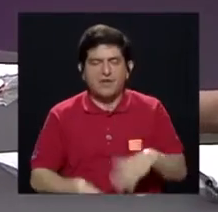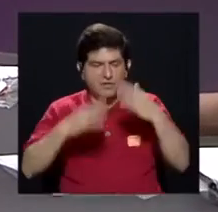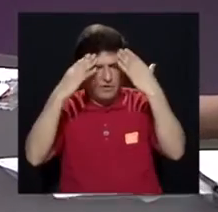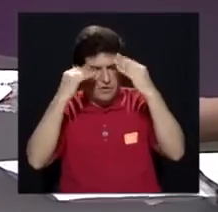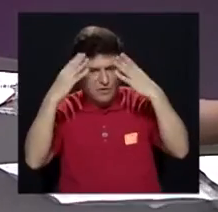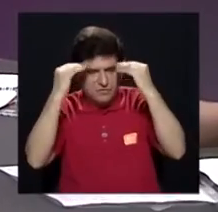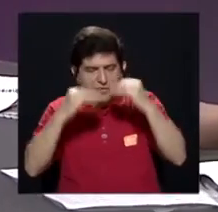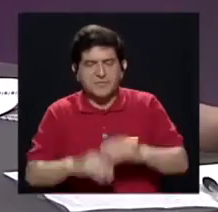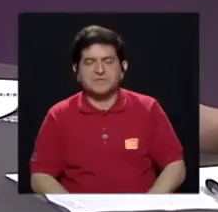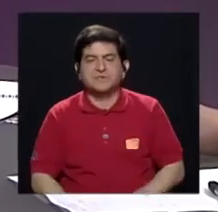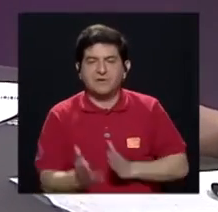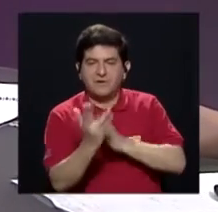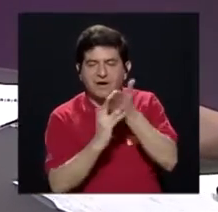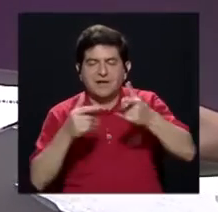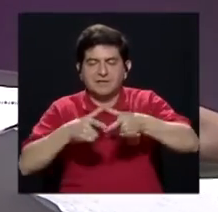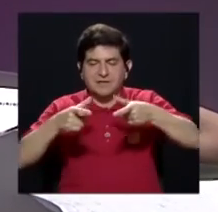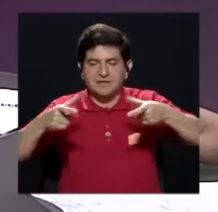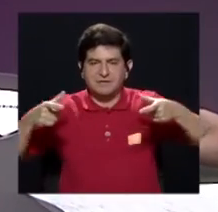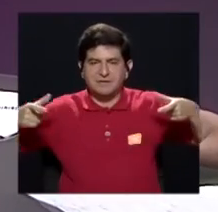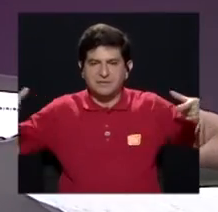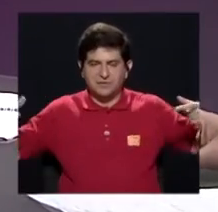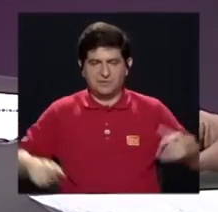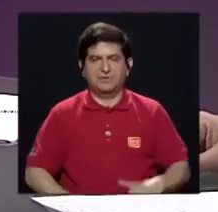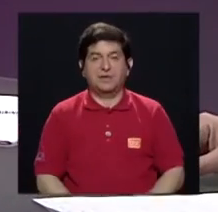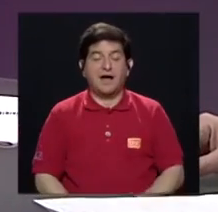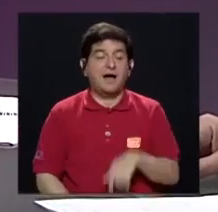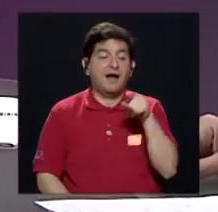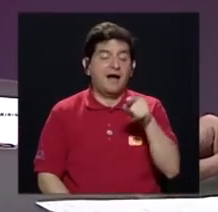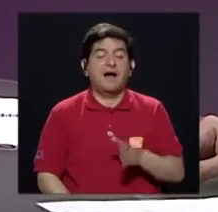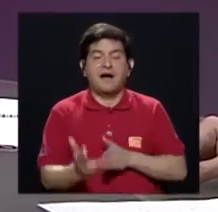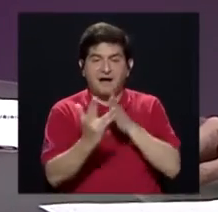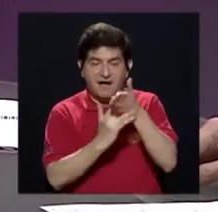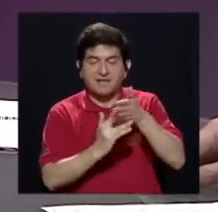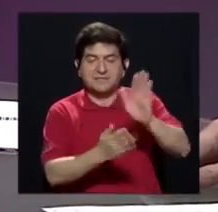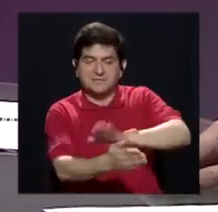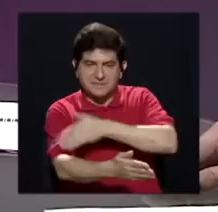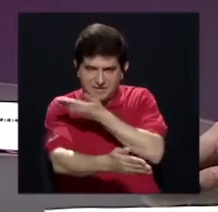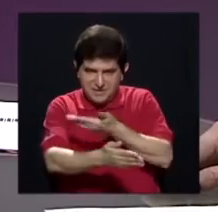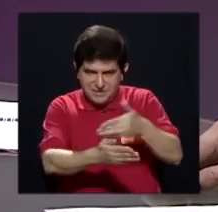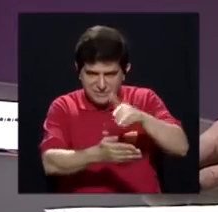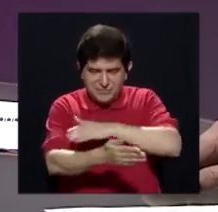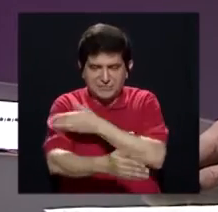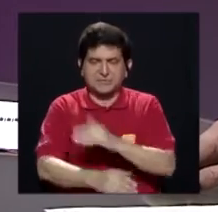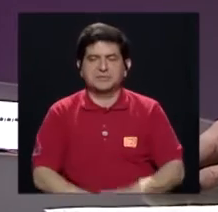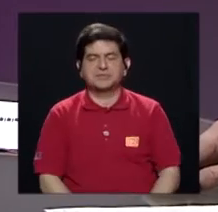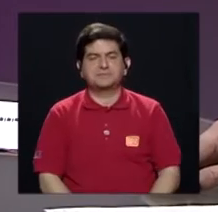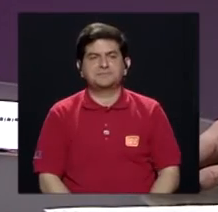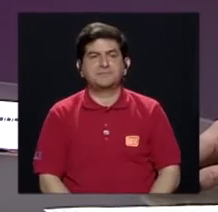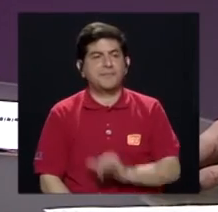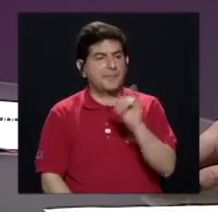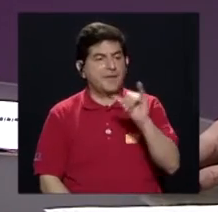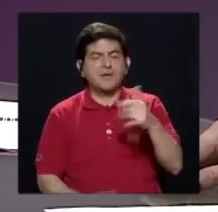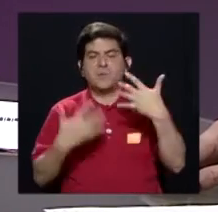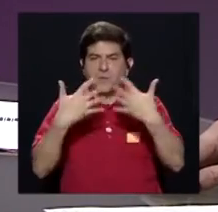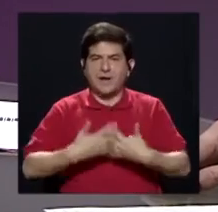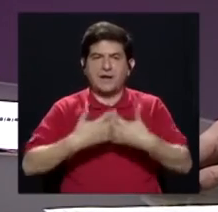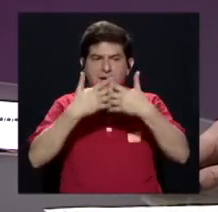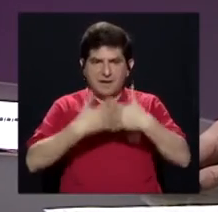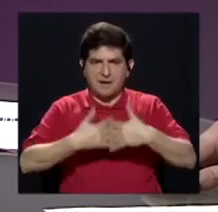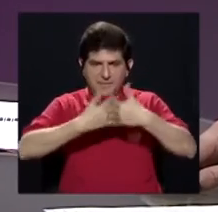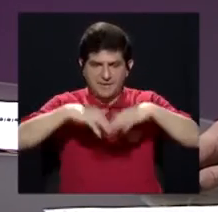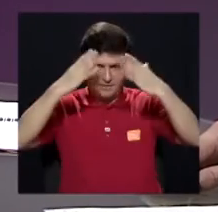información a través de ondas y por eso llega la música a nuestros aparatos. Digamos que así como las máquinas